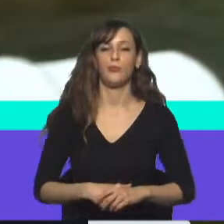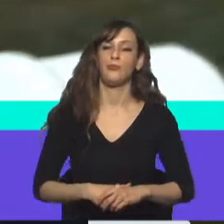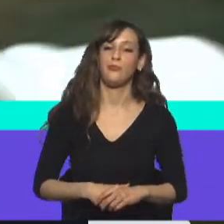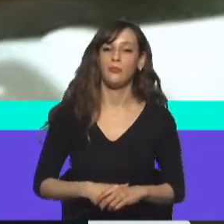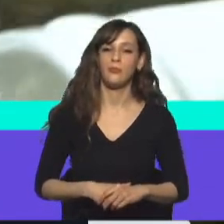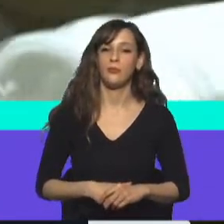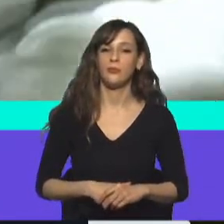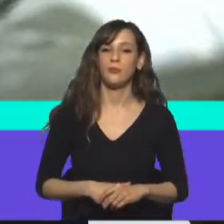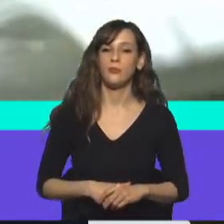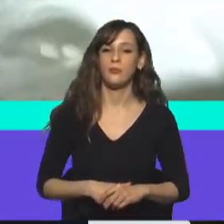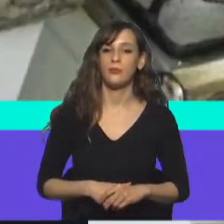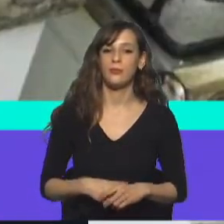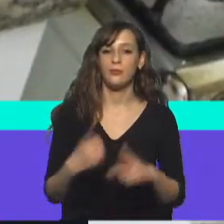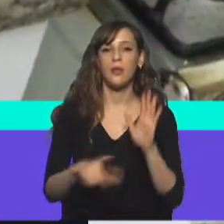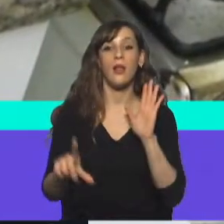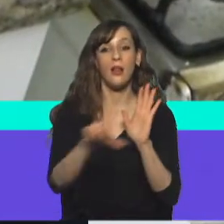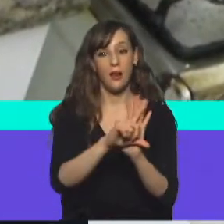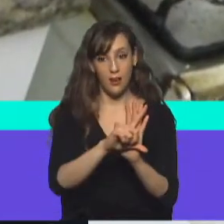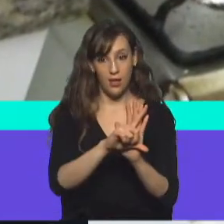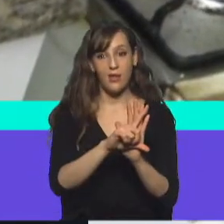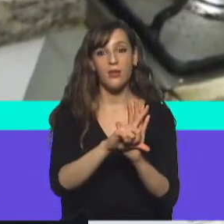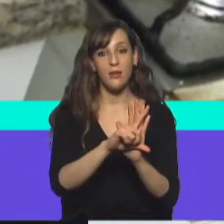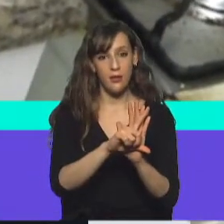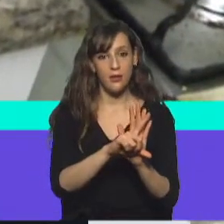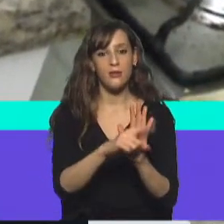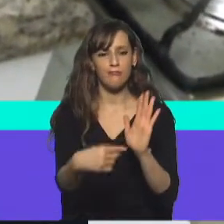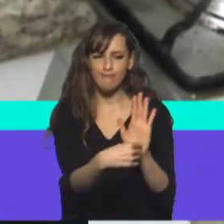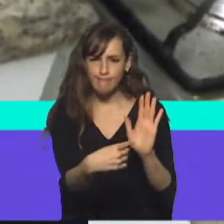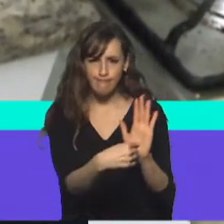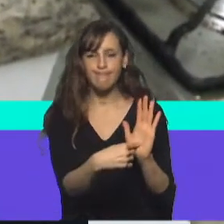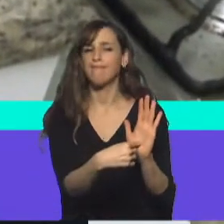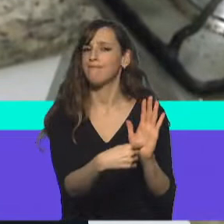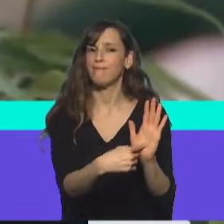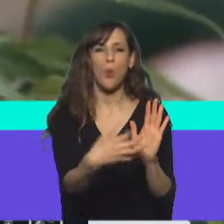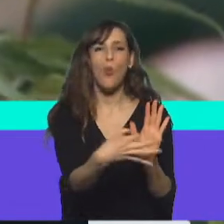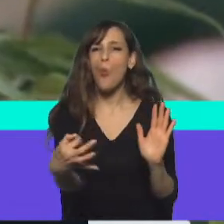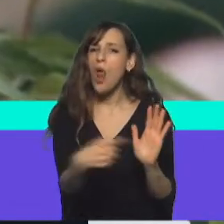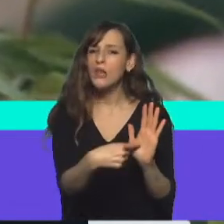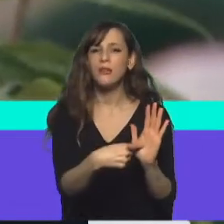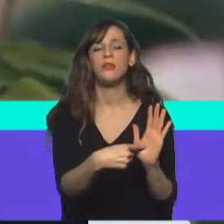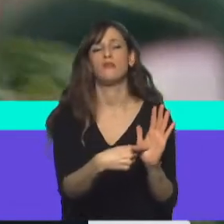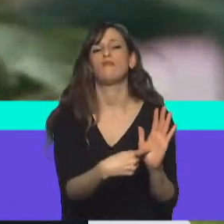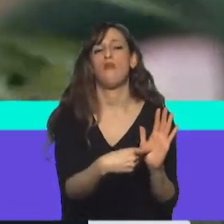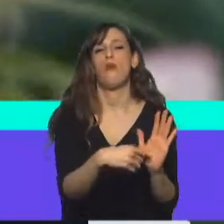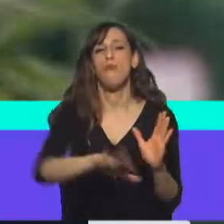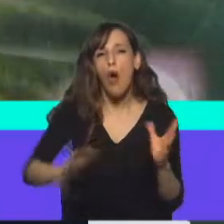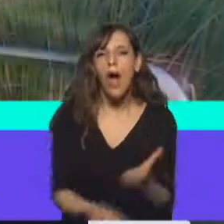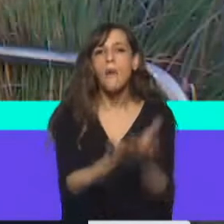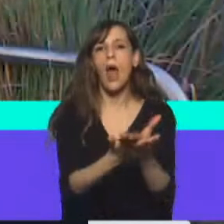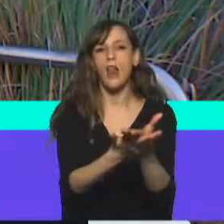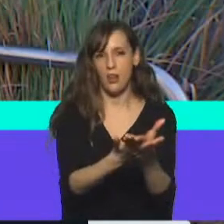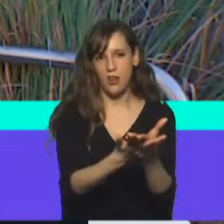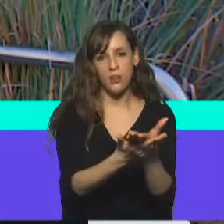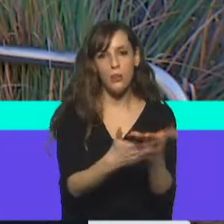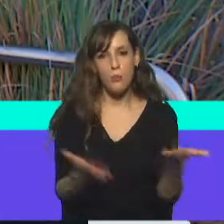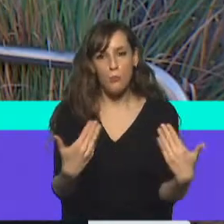cannabinoides. La ley nos dio un gran empujón, una gran ayuda para poder implementar esto y esta